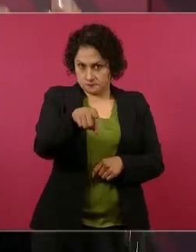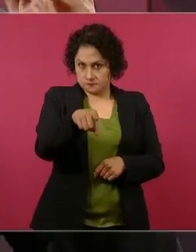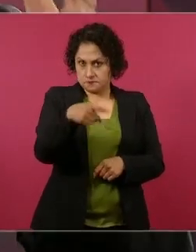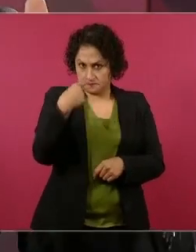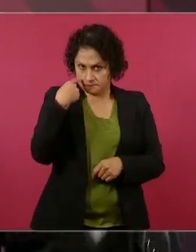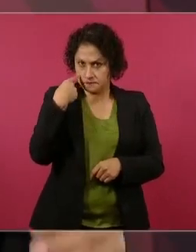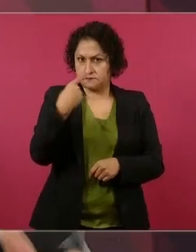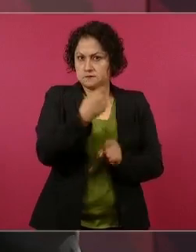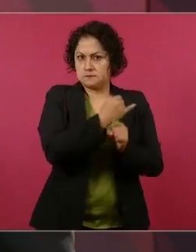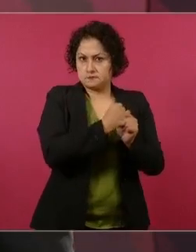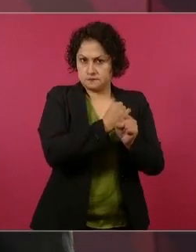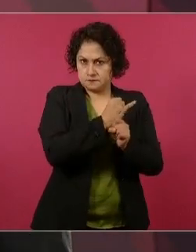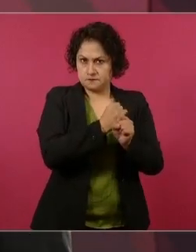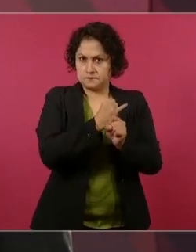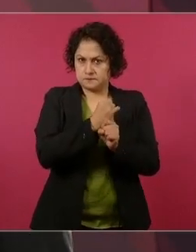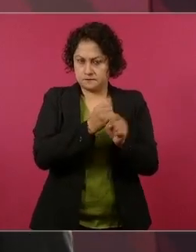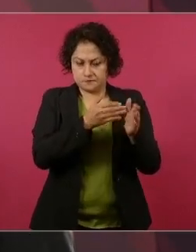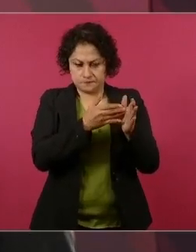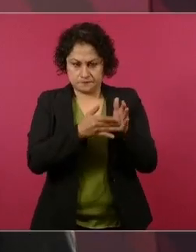porque hay datos.